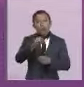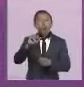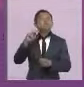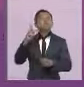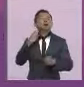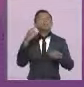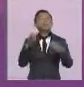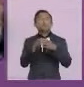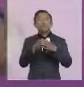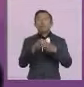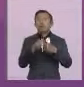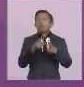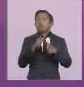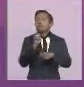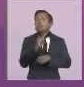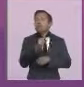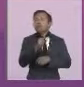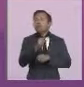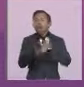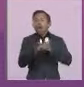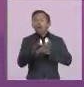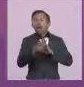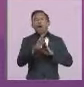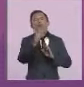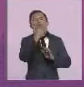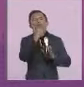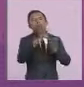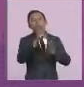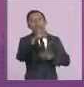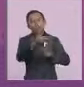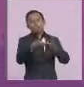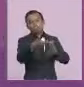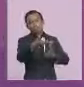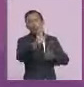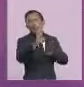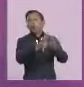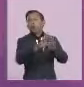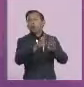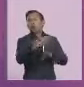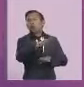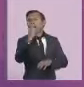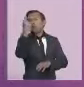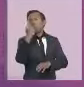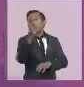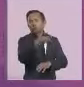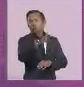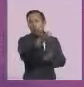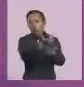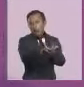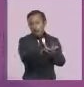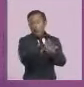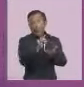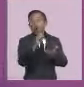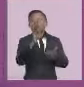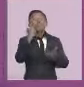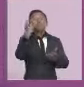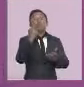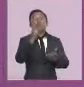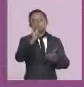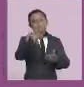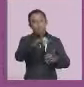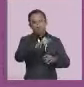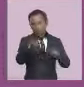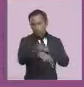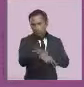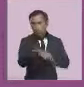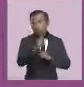jubilarlos para que se vayan a su casa, pero sin pensión. Y aquí Andrés Manuel también tendrá que dejar su pensión, que ha tenido por muchos años. Eso es lo